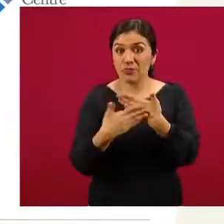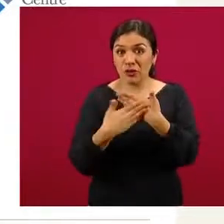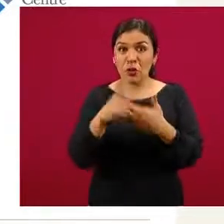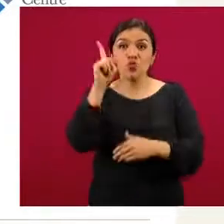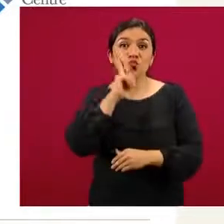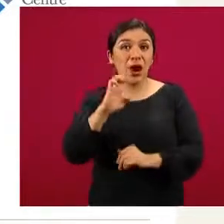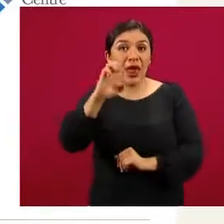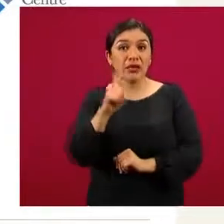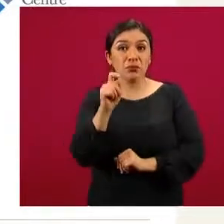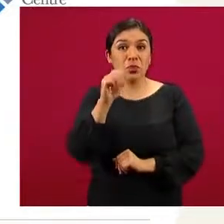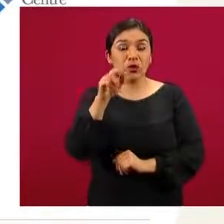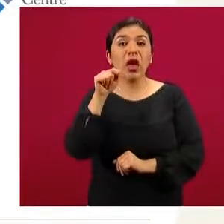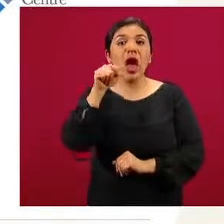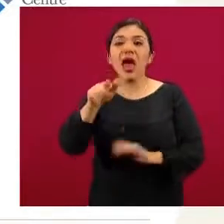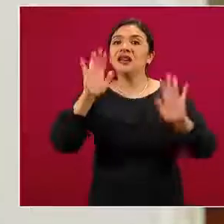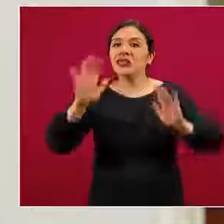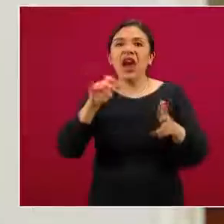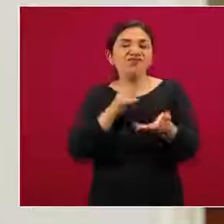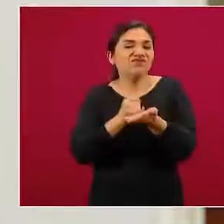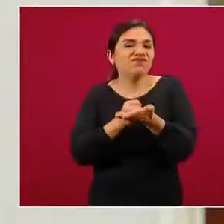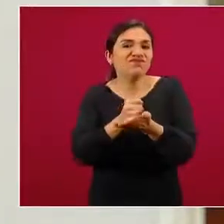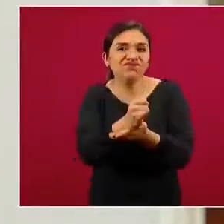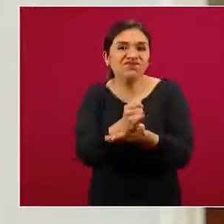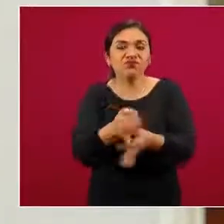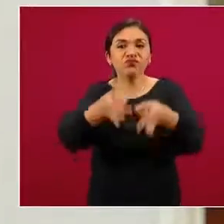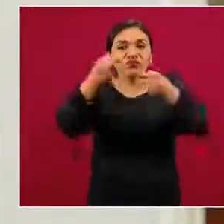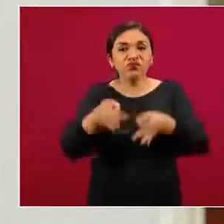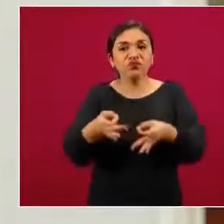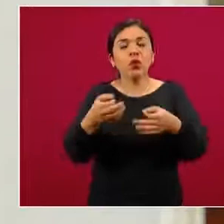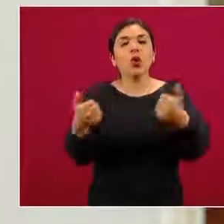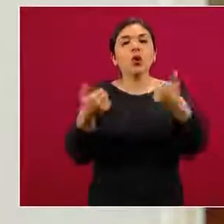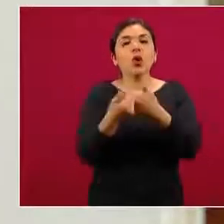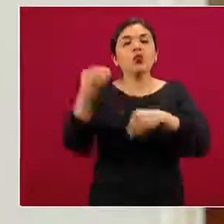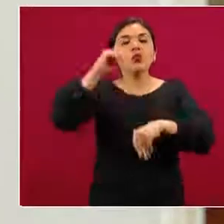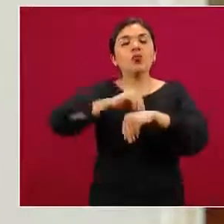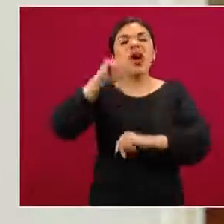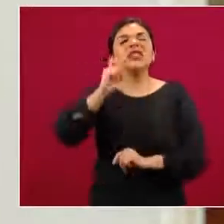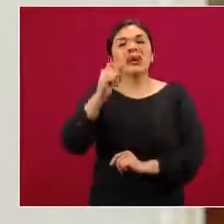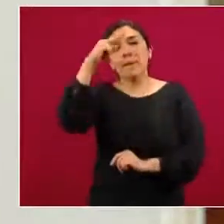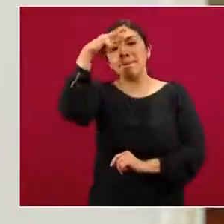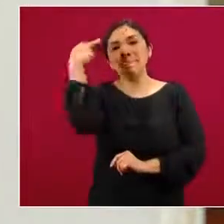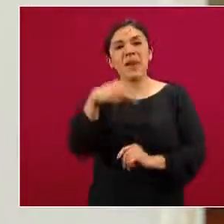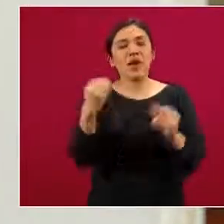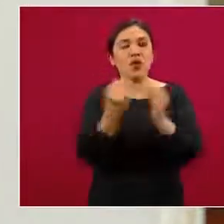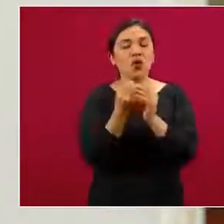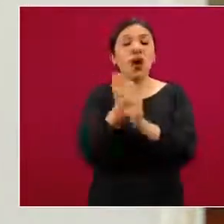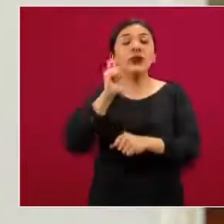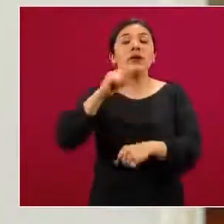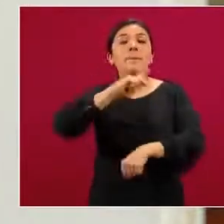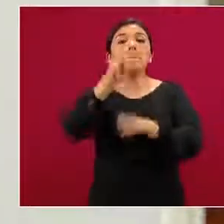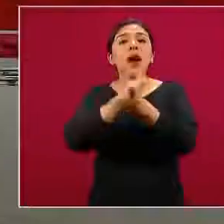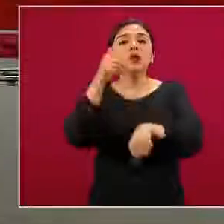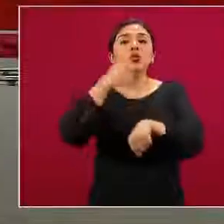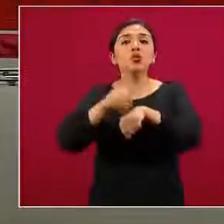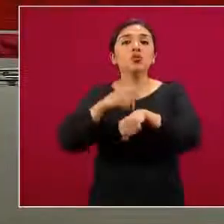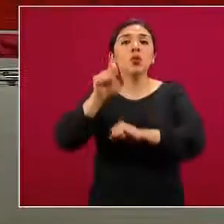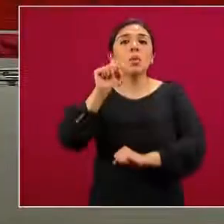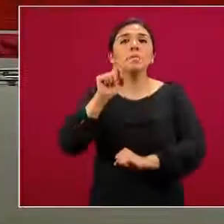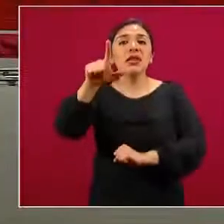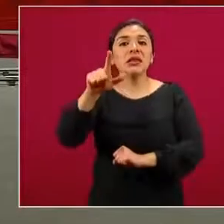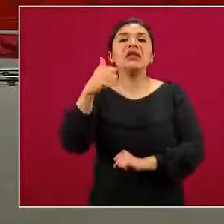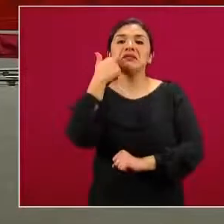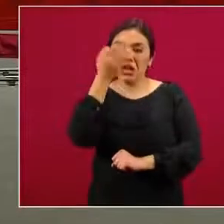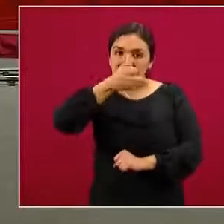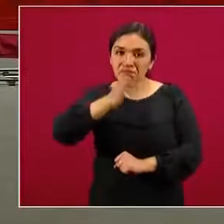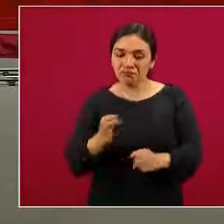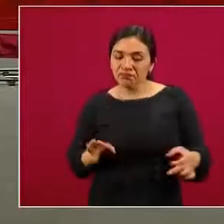Exporta es que ahí formalizaremos el capítulo México. México va a ser el país número 27 que se sume a